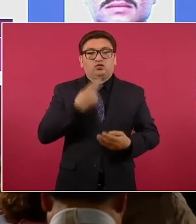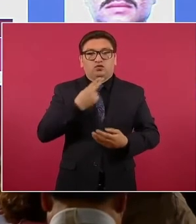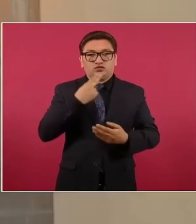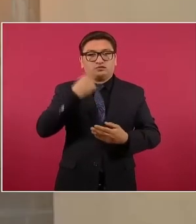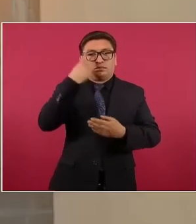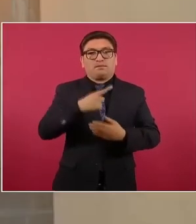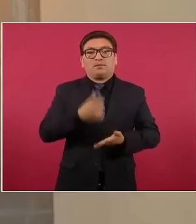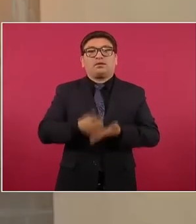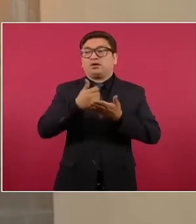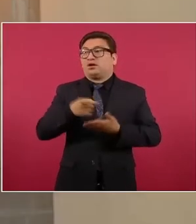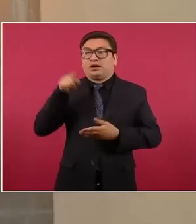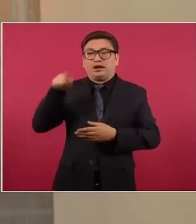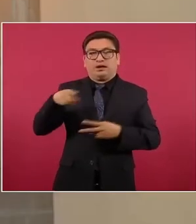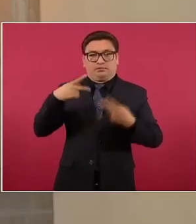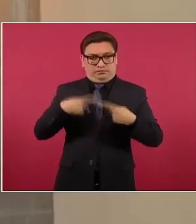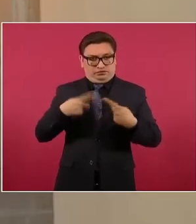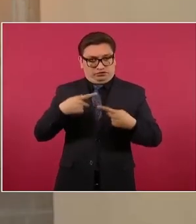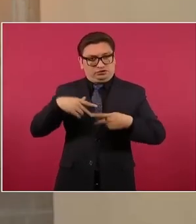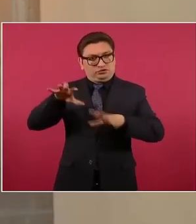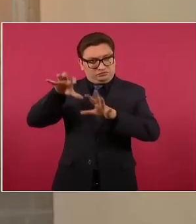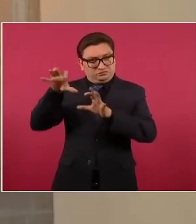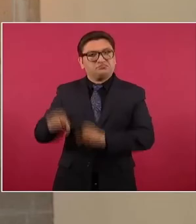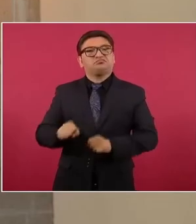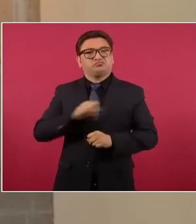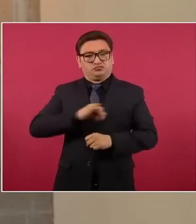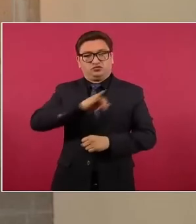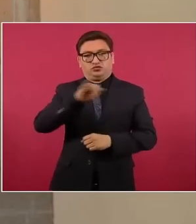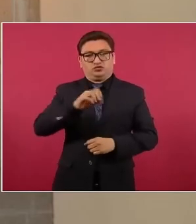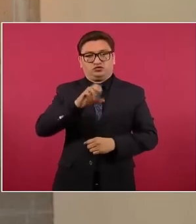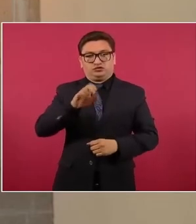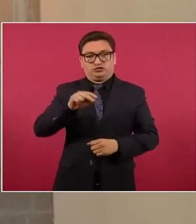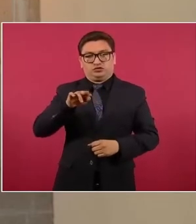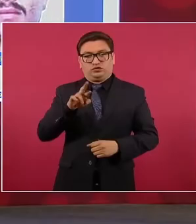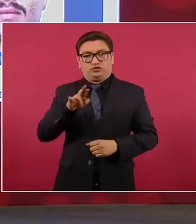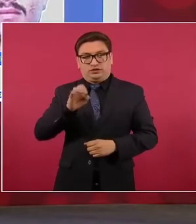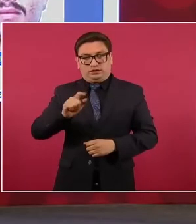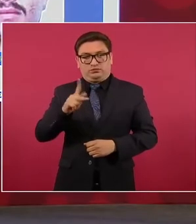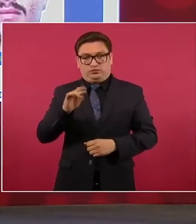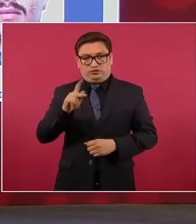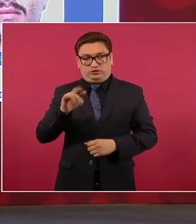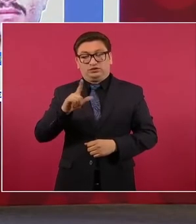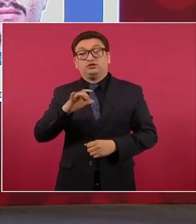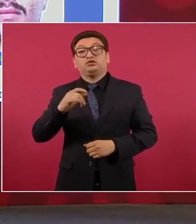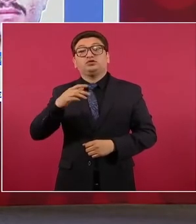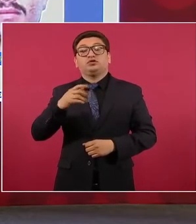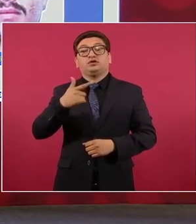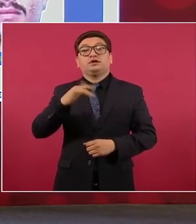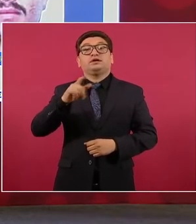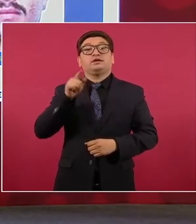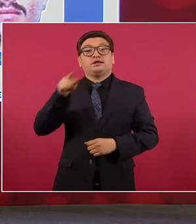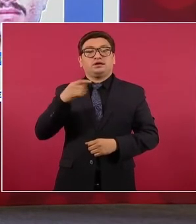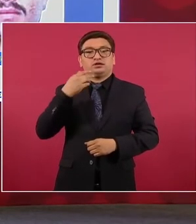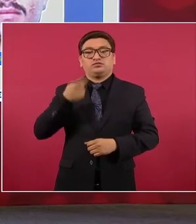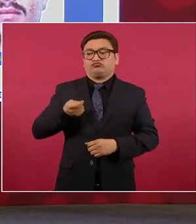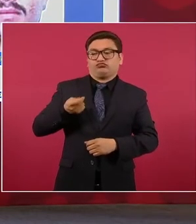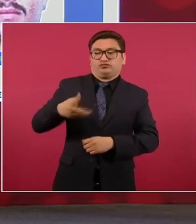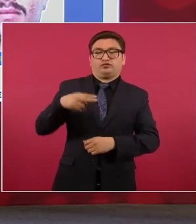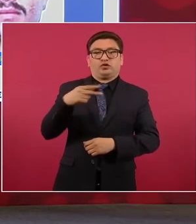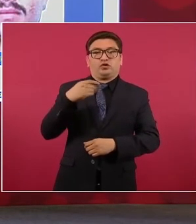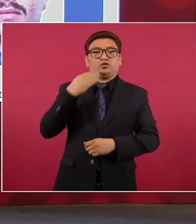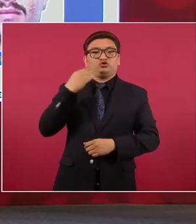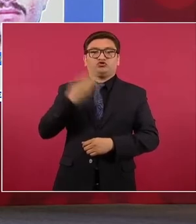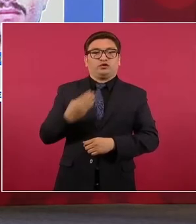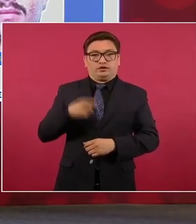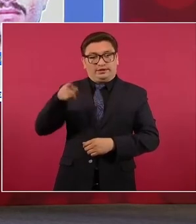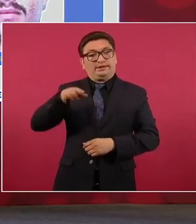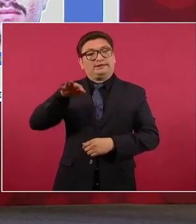y útil que conduzca a la captura de José Noriel Portillo Gil, alias El Chueco, presunto homicida